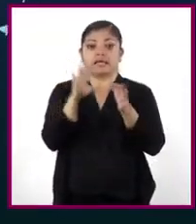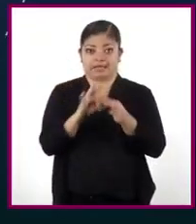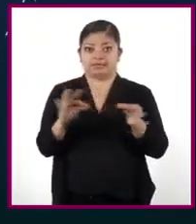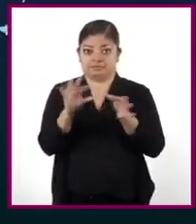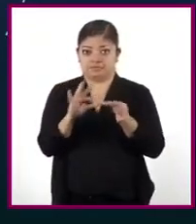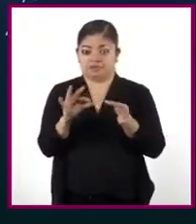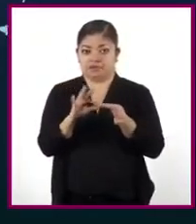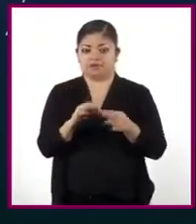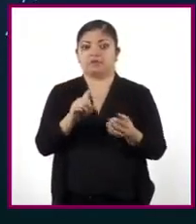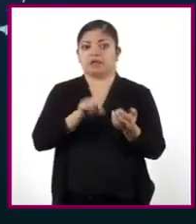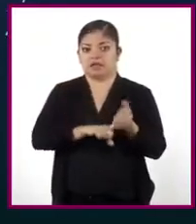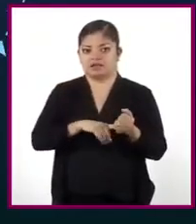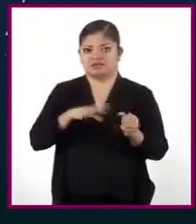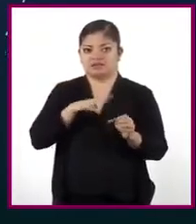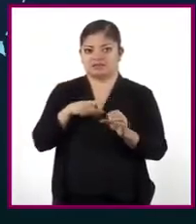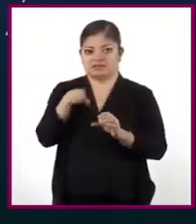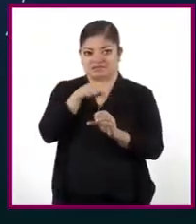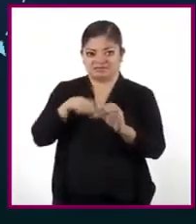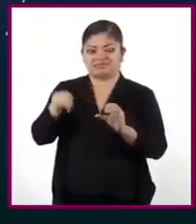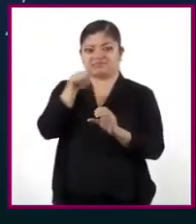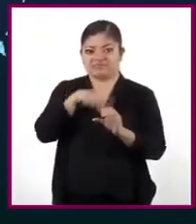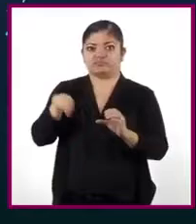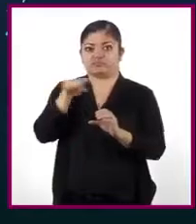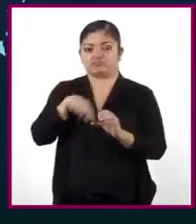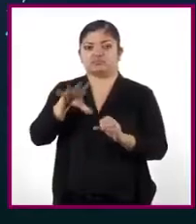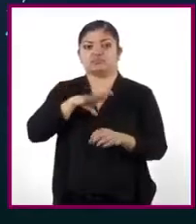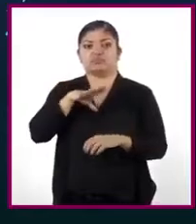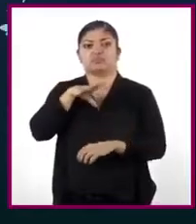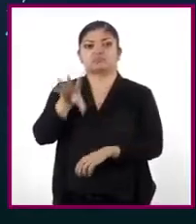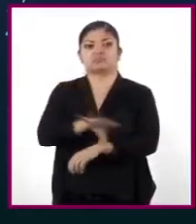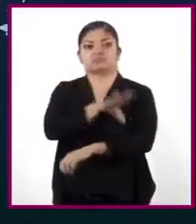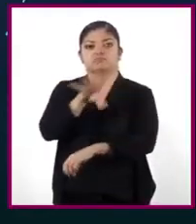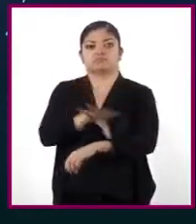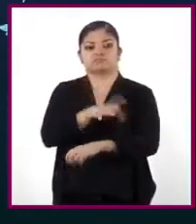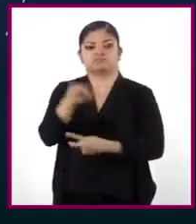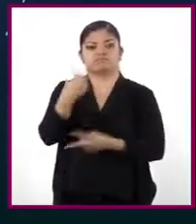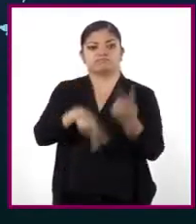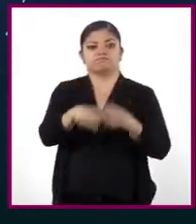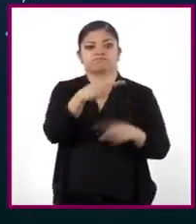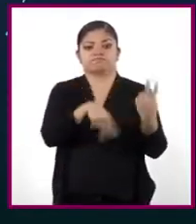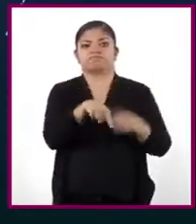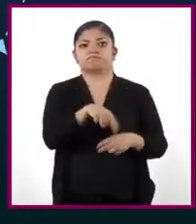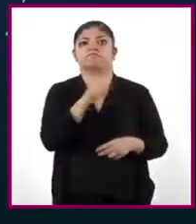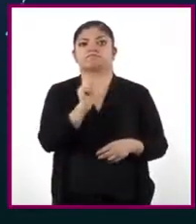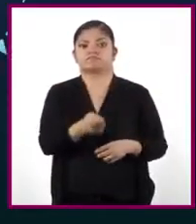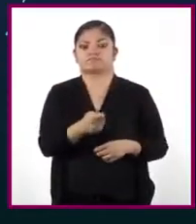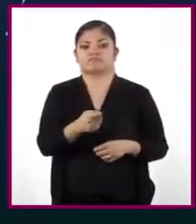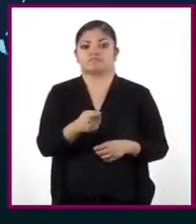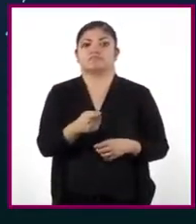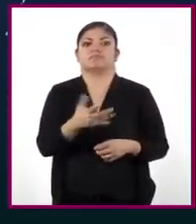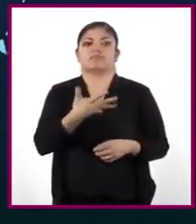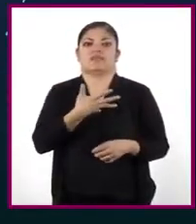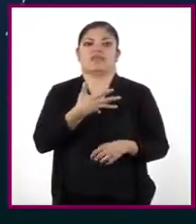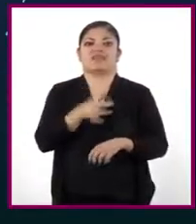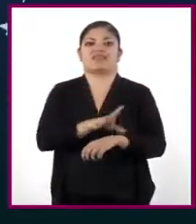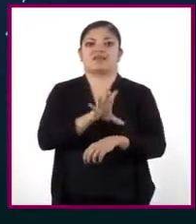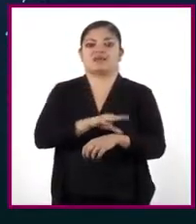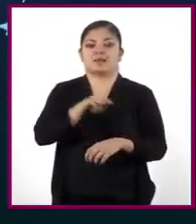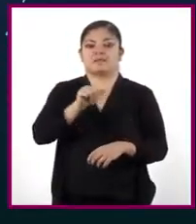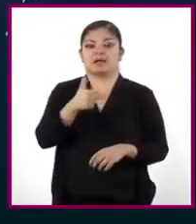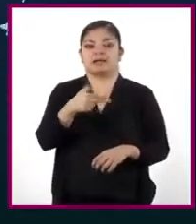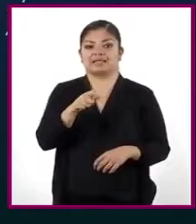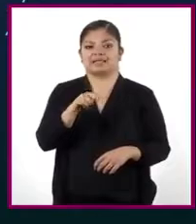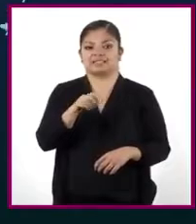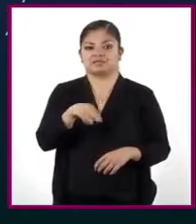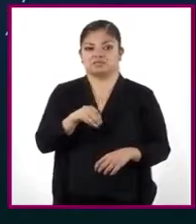la circulación del líquido conductor del núcleo produce corrientes eléctricas que generan un campo magnético. Y a su vez, como si fuera un